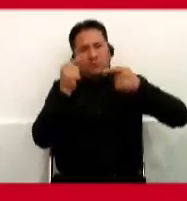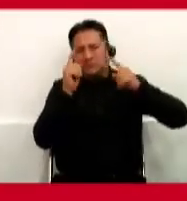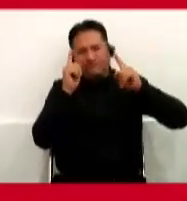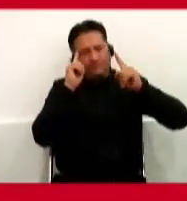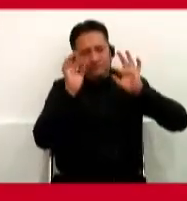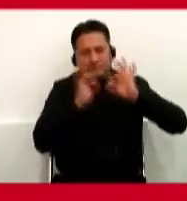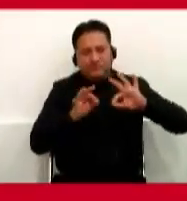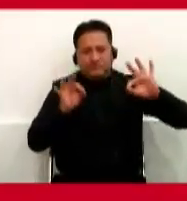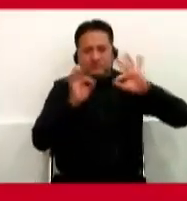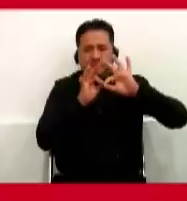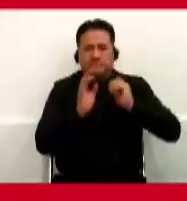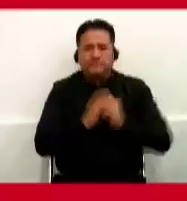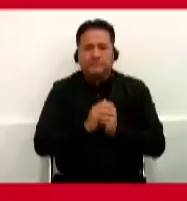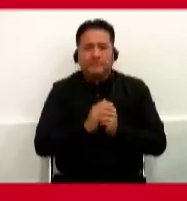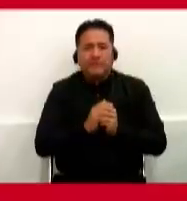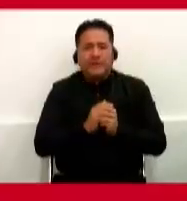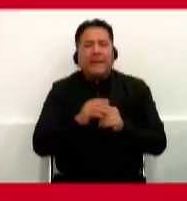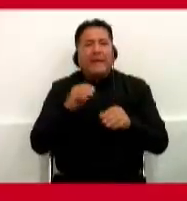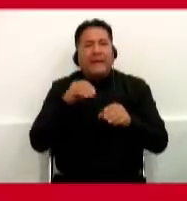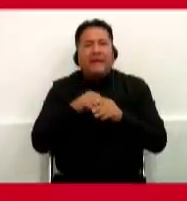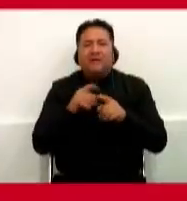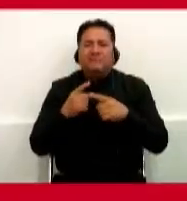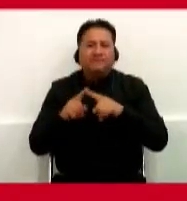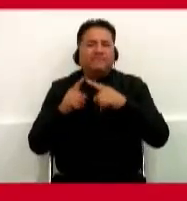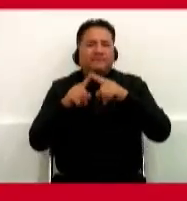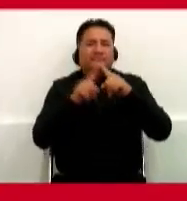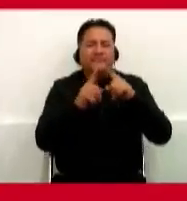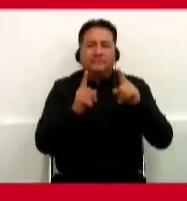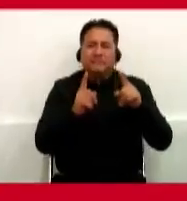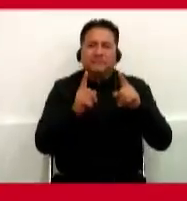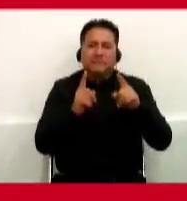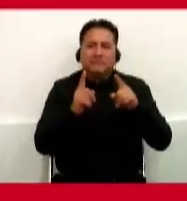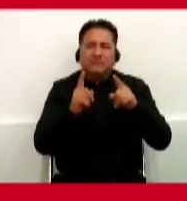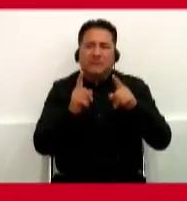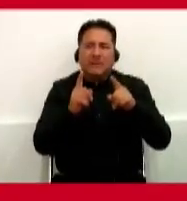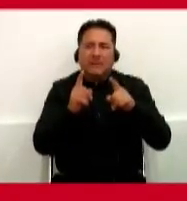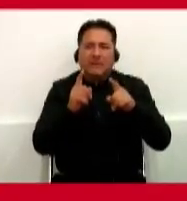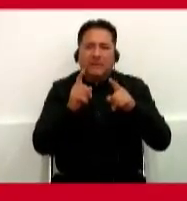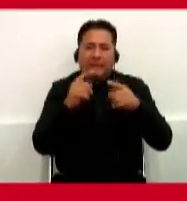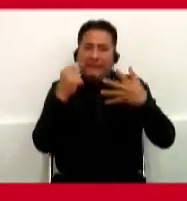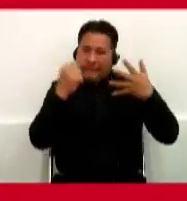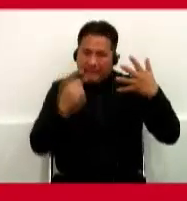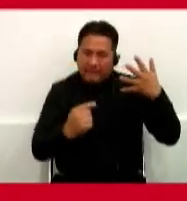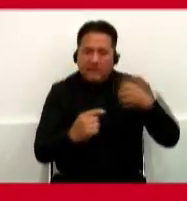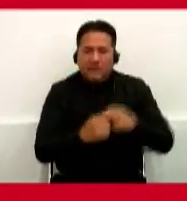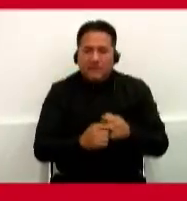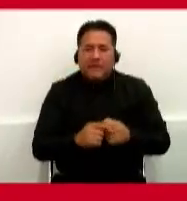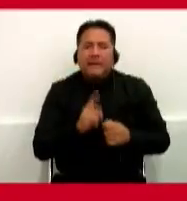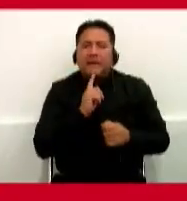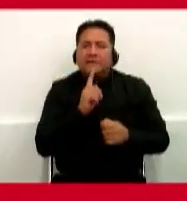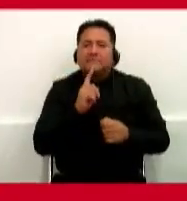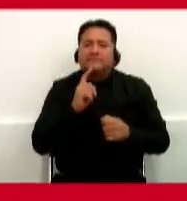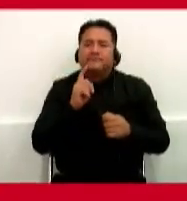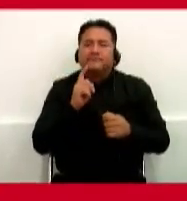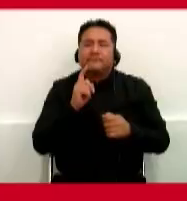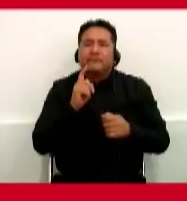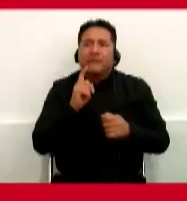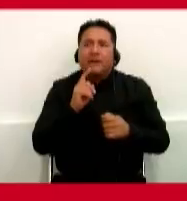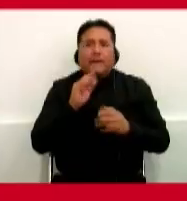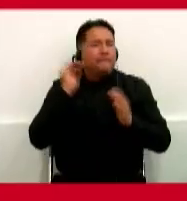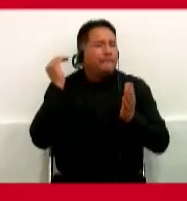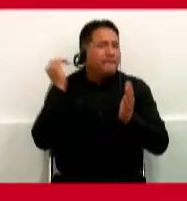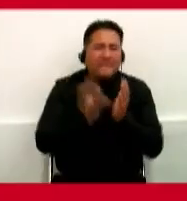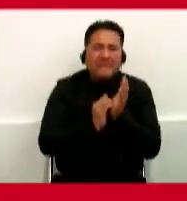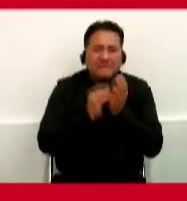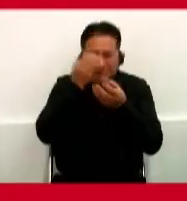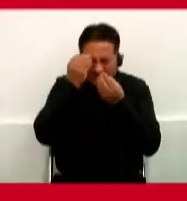las distintas unidades, es el tema de la suficiencia de información. O sea, muchas veces hemos desarrollado proyectos,